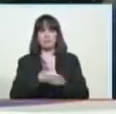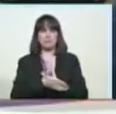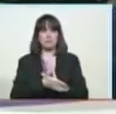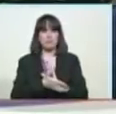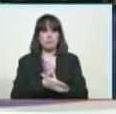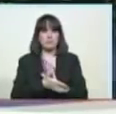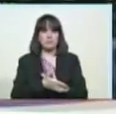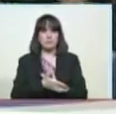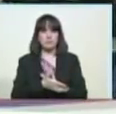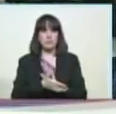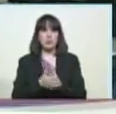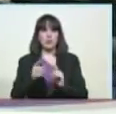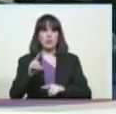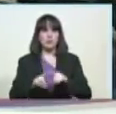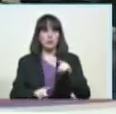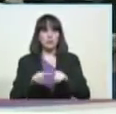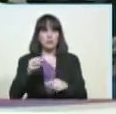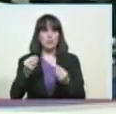estatista